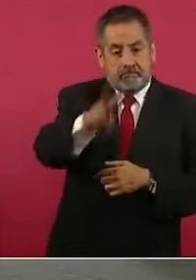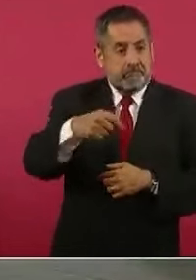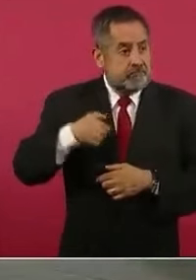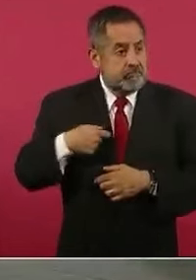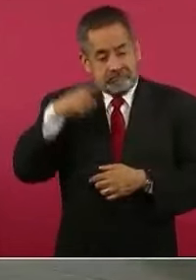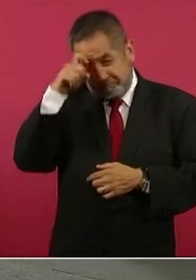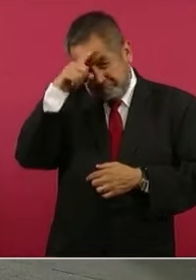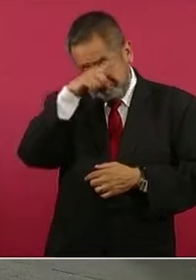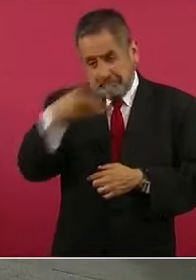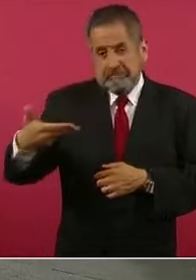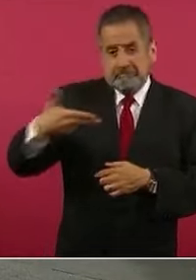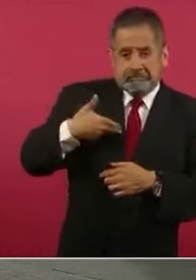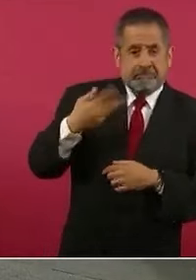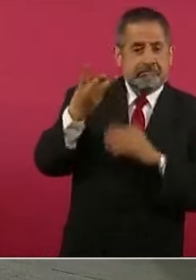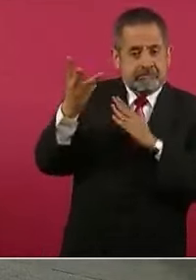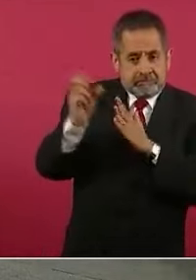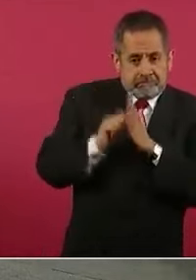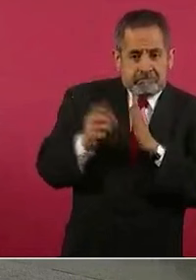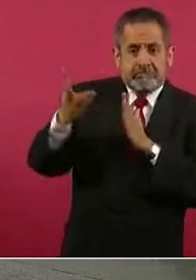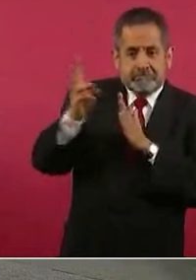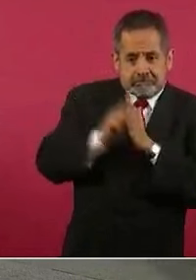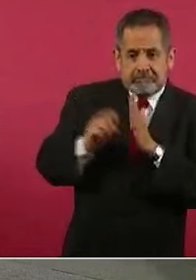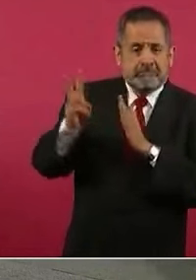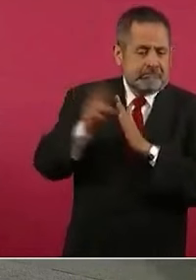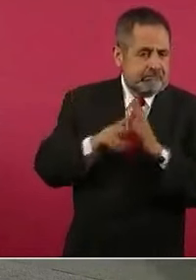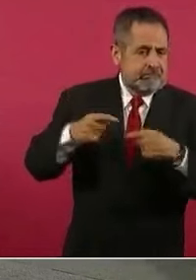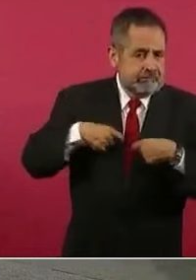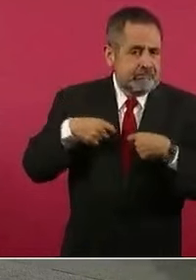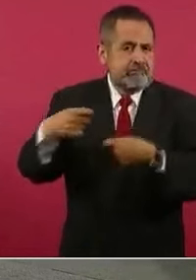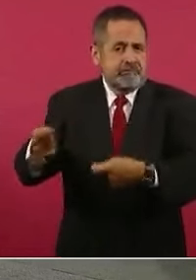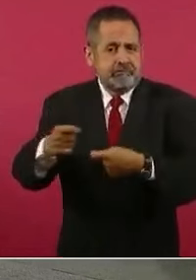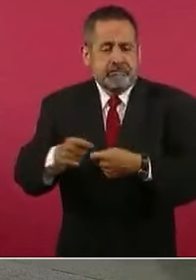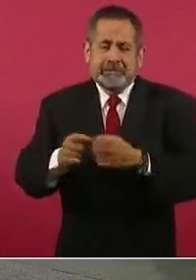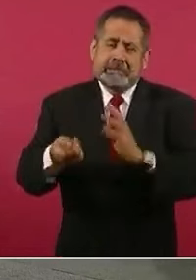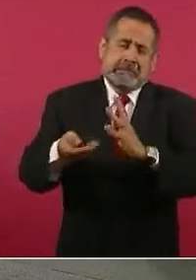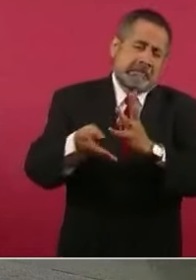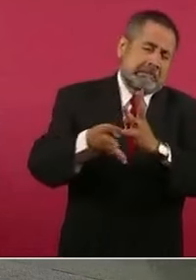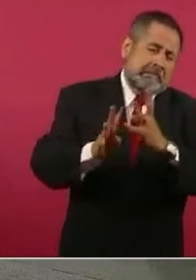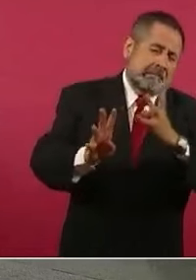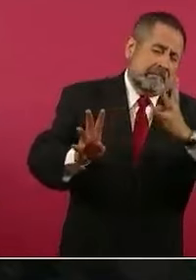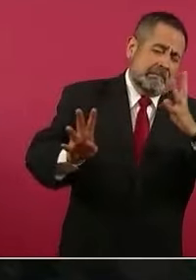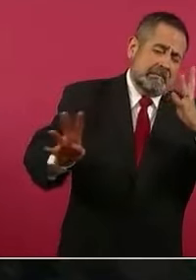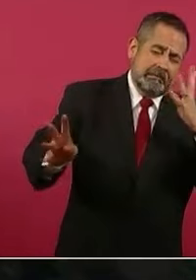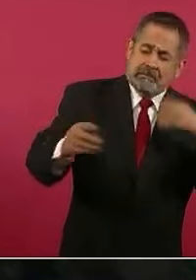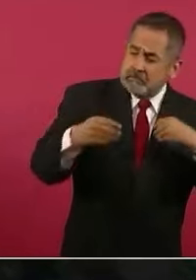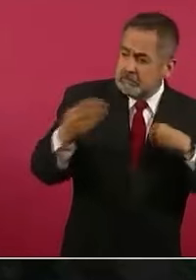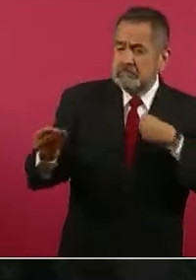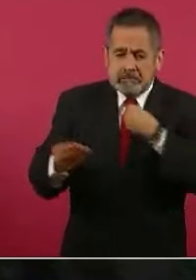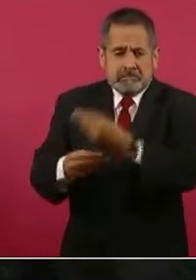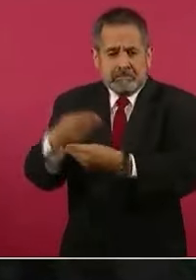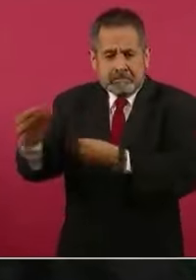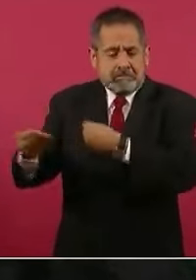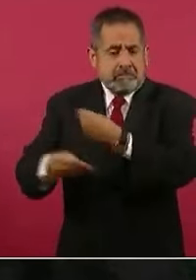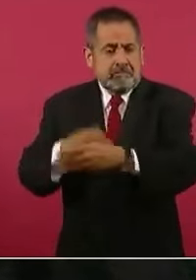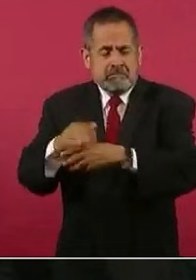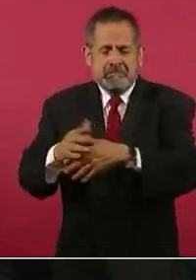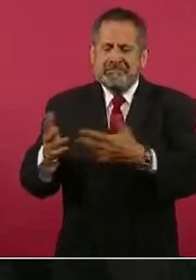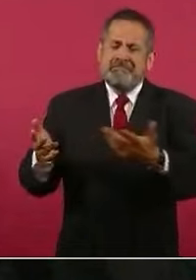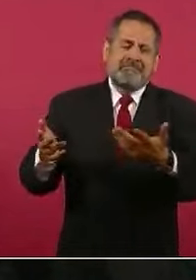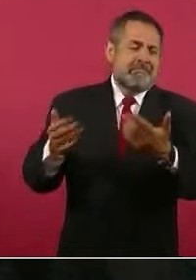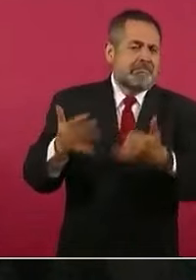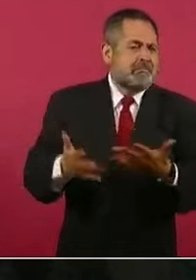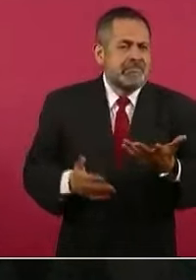cada 3 meses a los que regularmente estamos por honorarios. Hay filas interminables, a pesar de que ya se dio una prórroga. Es preguntarle